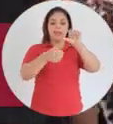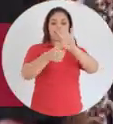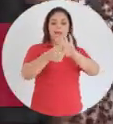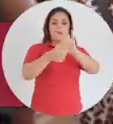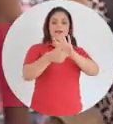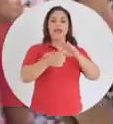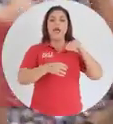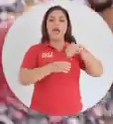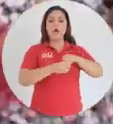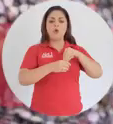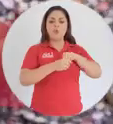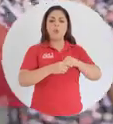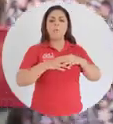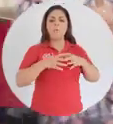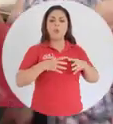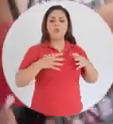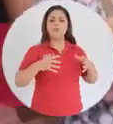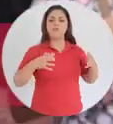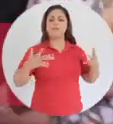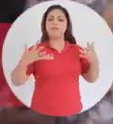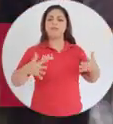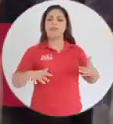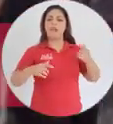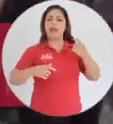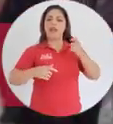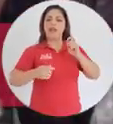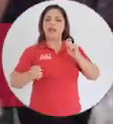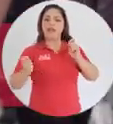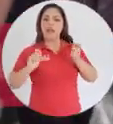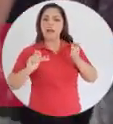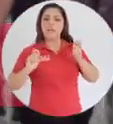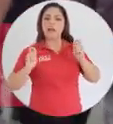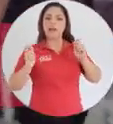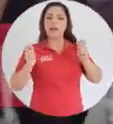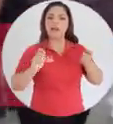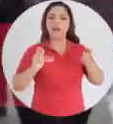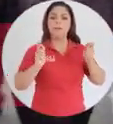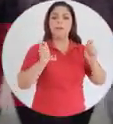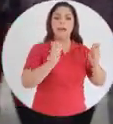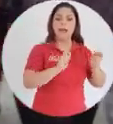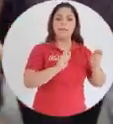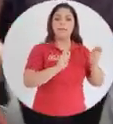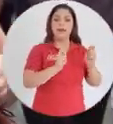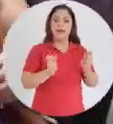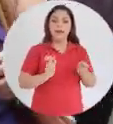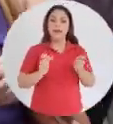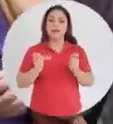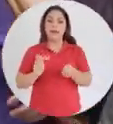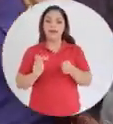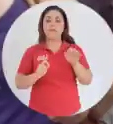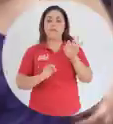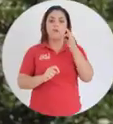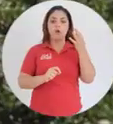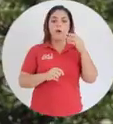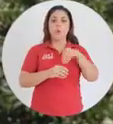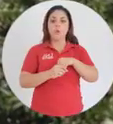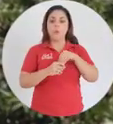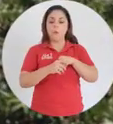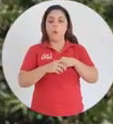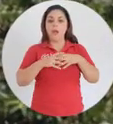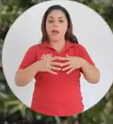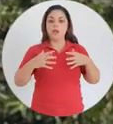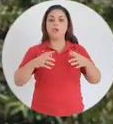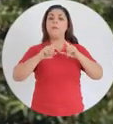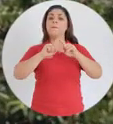La acumulación ha venido cambiando de estilo, se llaman estilos de acumulación, pero